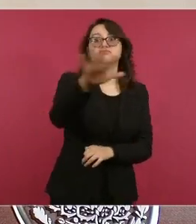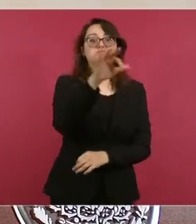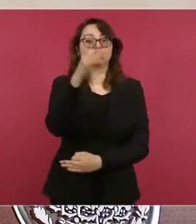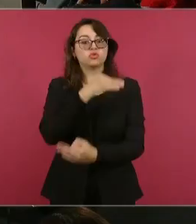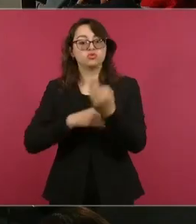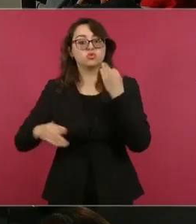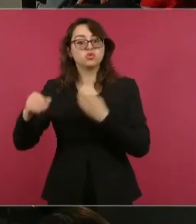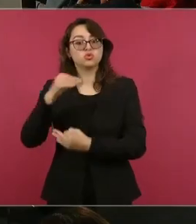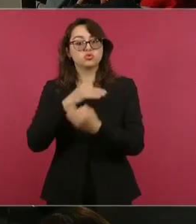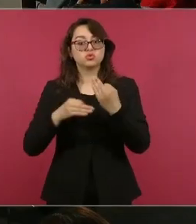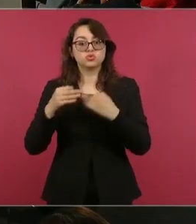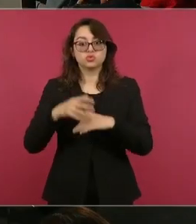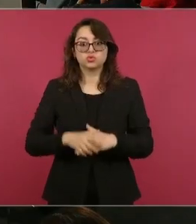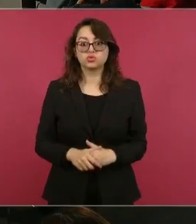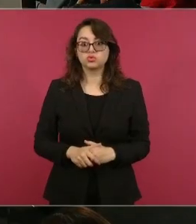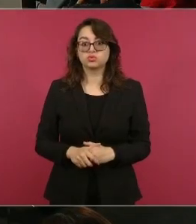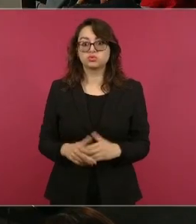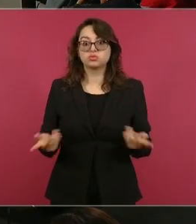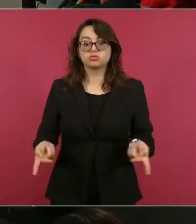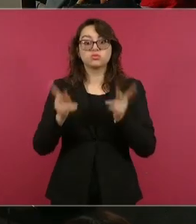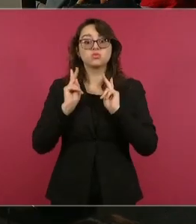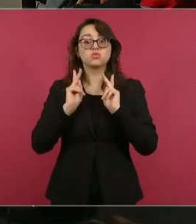No es viaducto de paga,